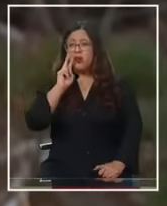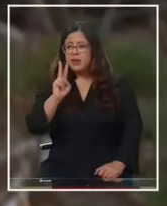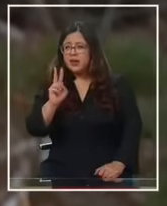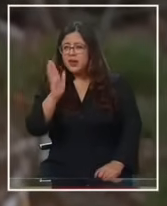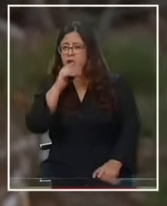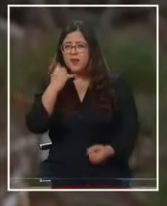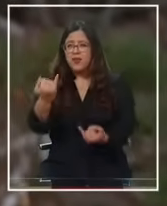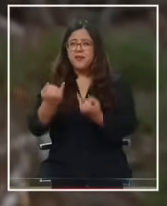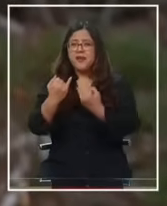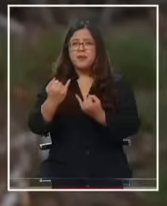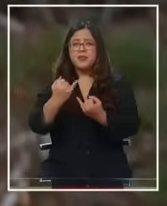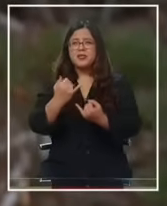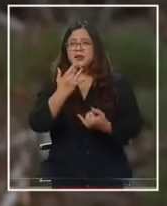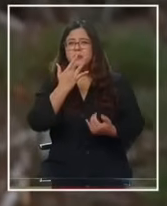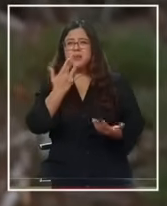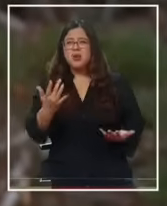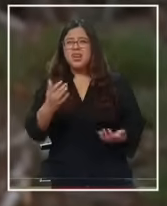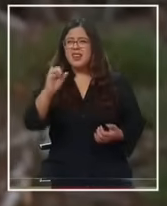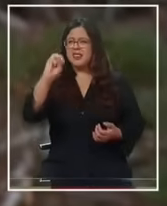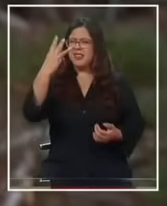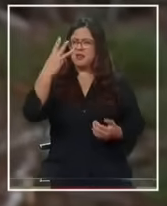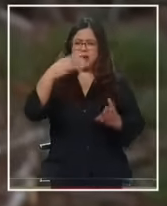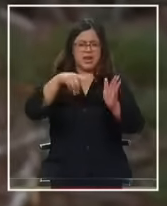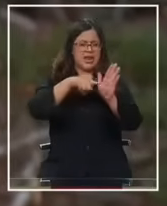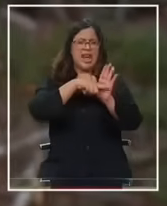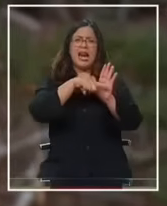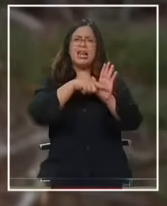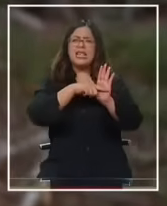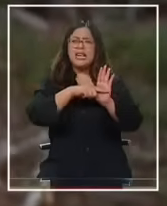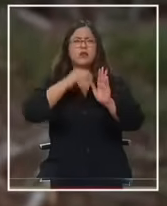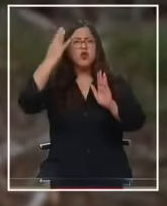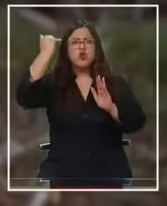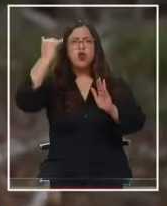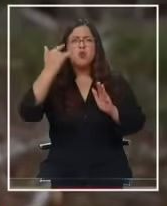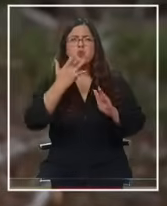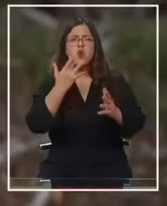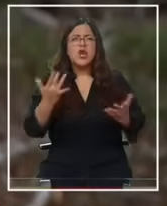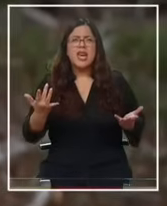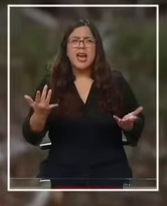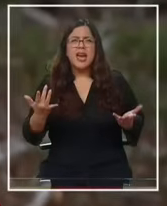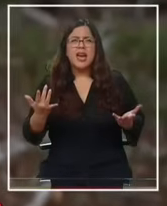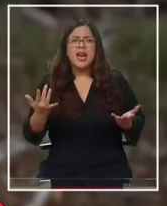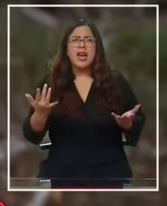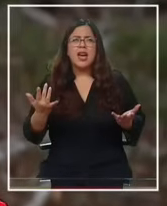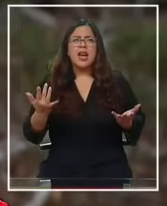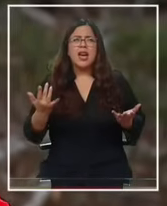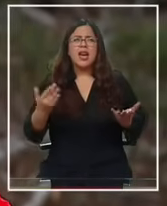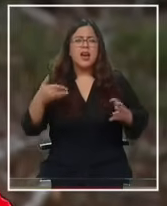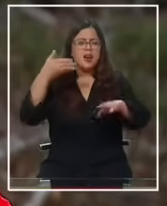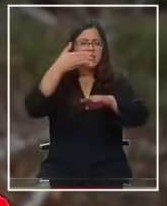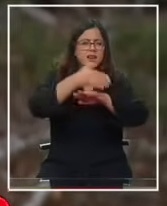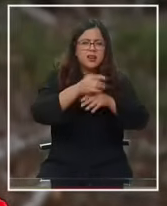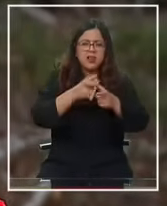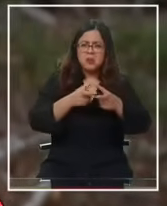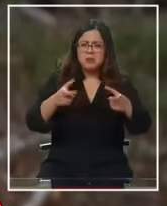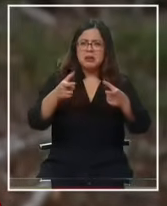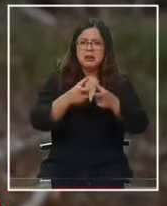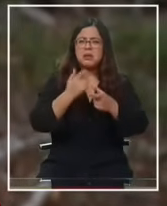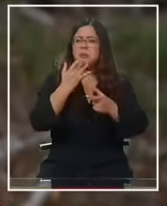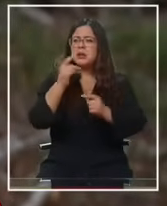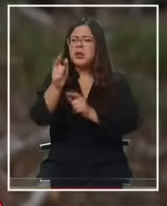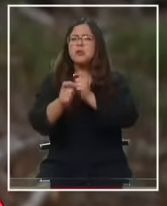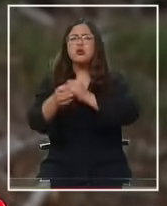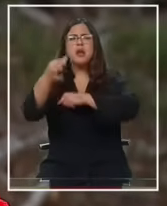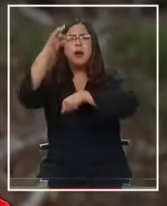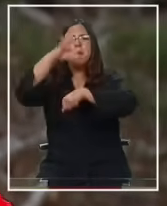porque no tenía ni idea por qué eran triple negativo y no tenía ni idea por qué de repente iban a un comité y por qué los